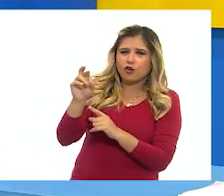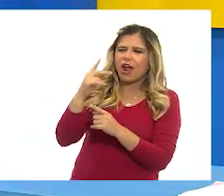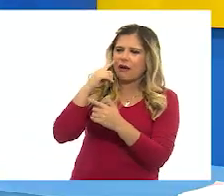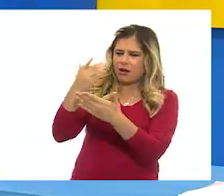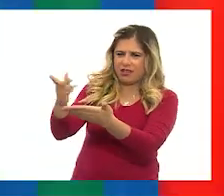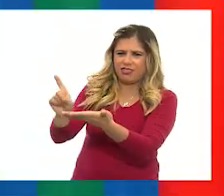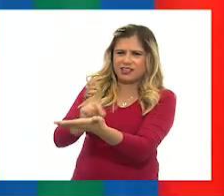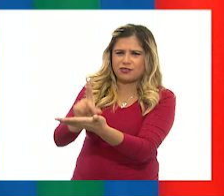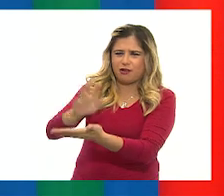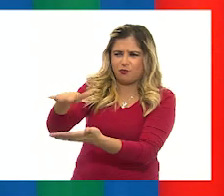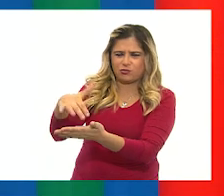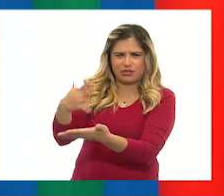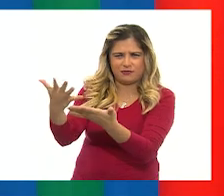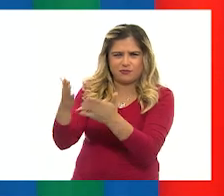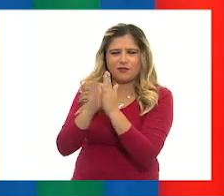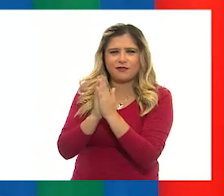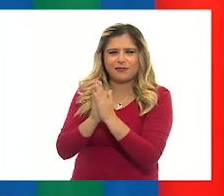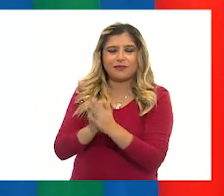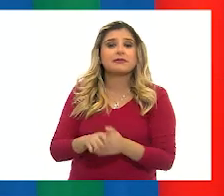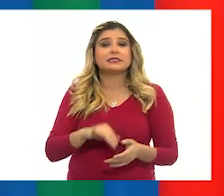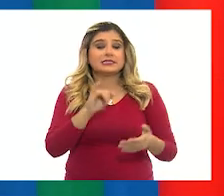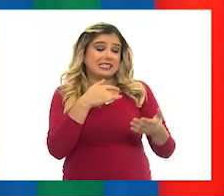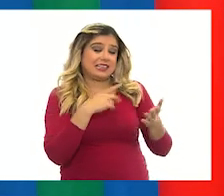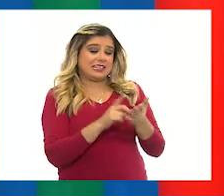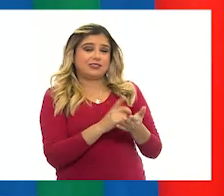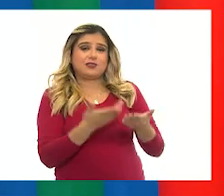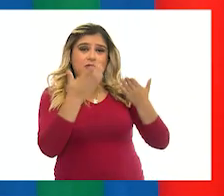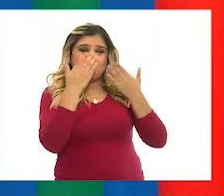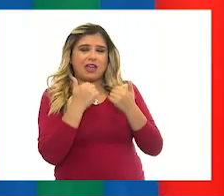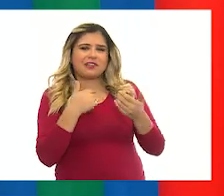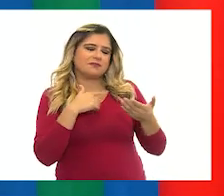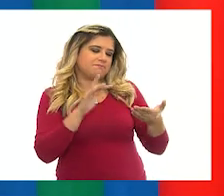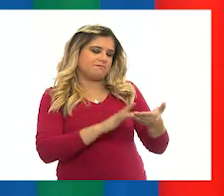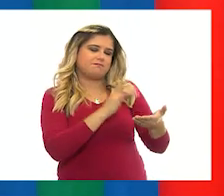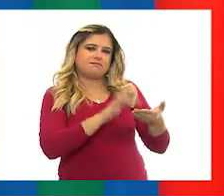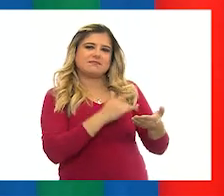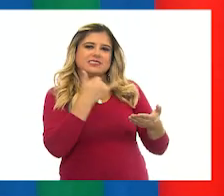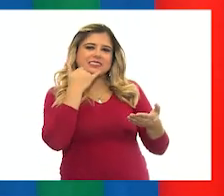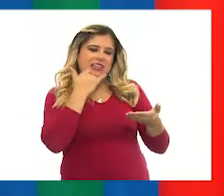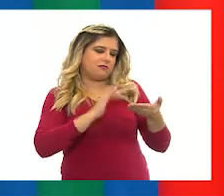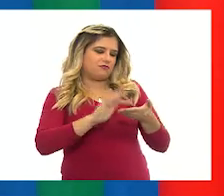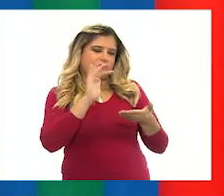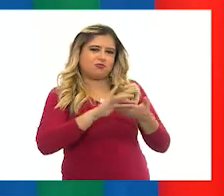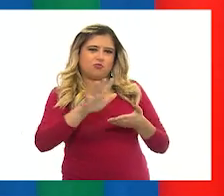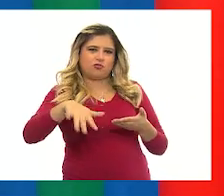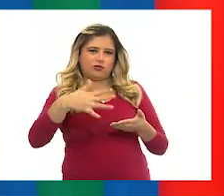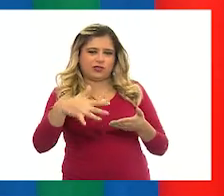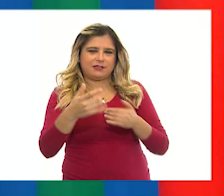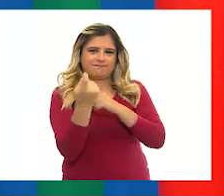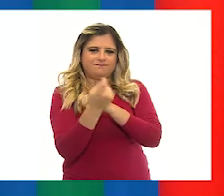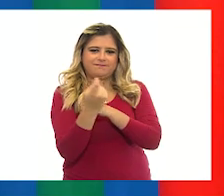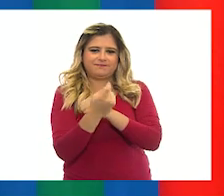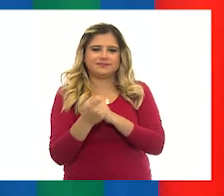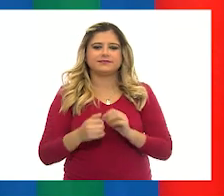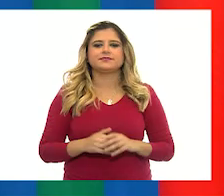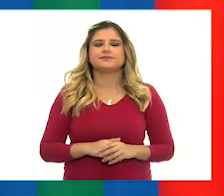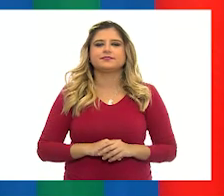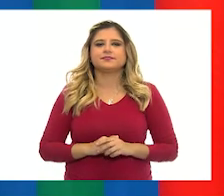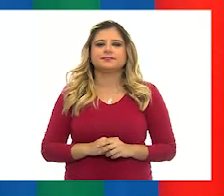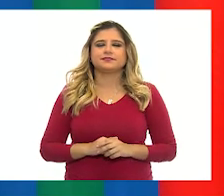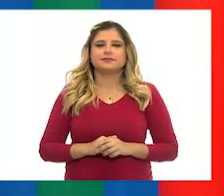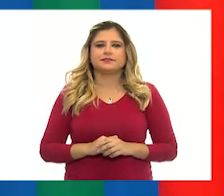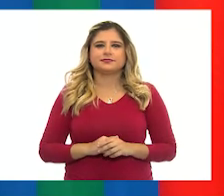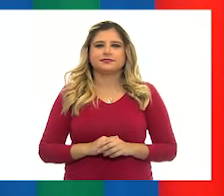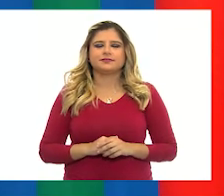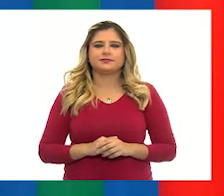diccionario. Así lo haré en este mismo momento y como no tengo mi diccionario físico, lo voy a buscar en el diccionario electrónico. Muy bien. Sí, para